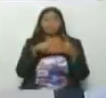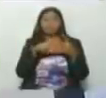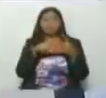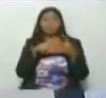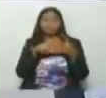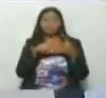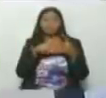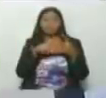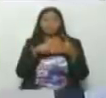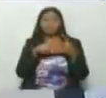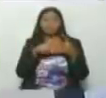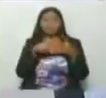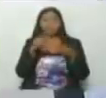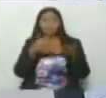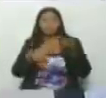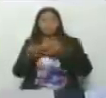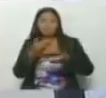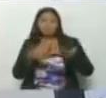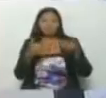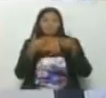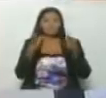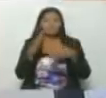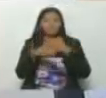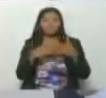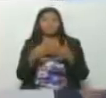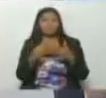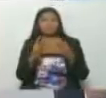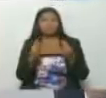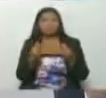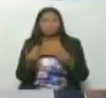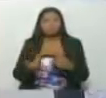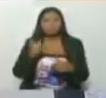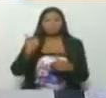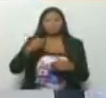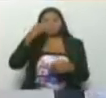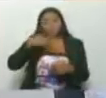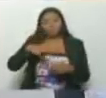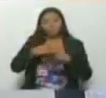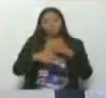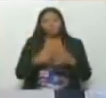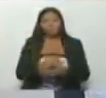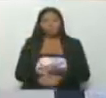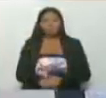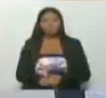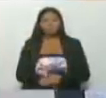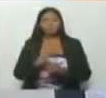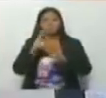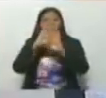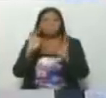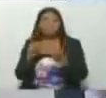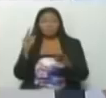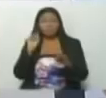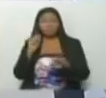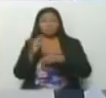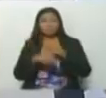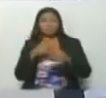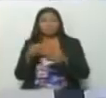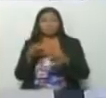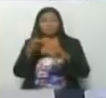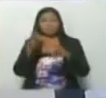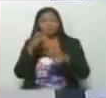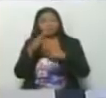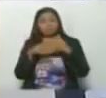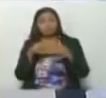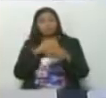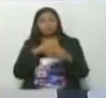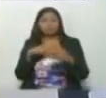los servicios públicos que tanto afectan a la población y para lo cual también se requieren los ingresos que